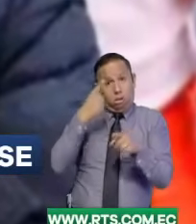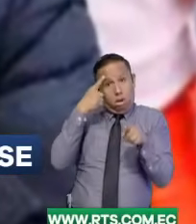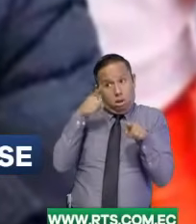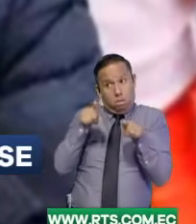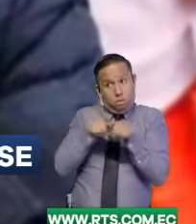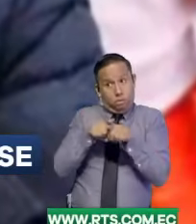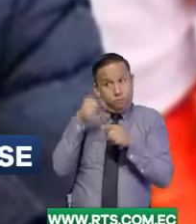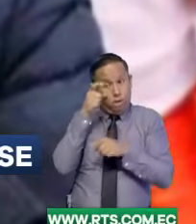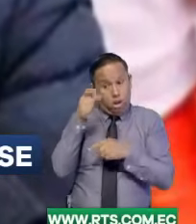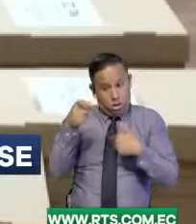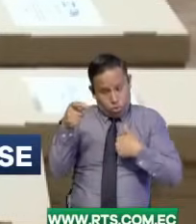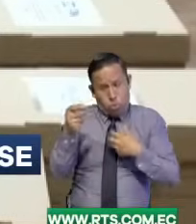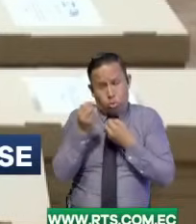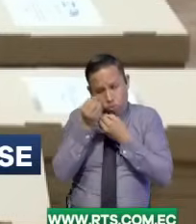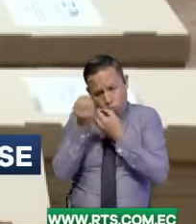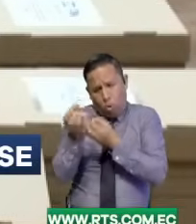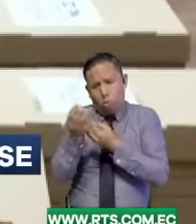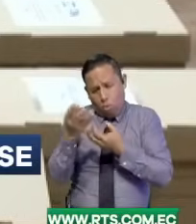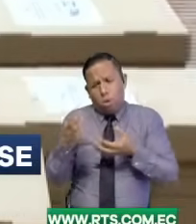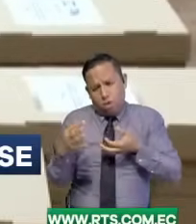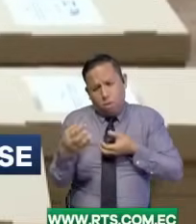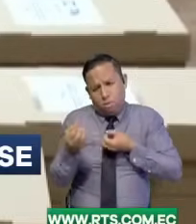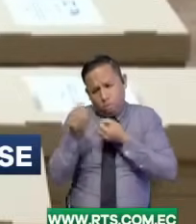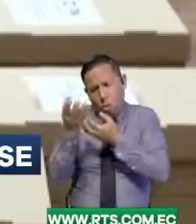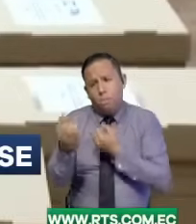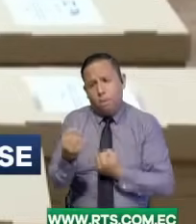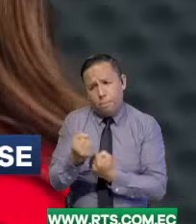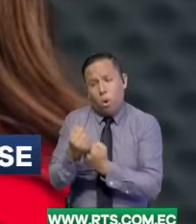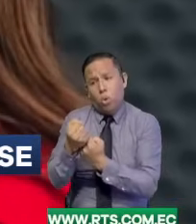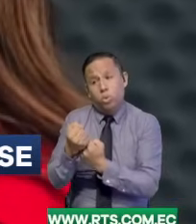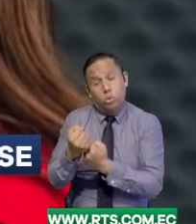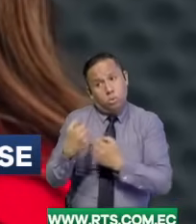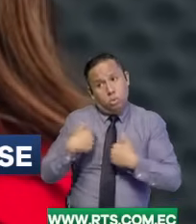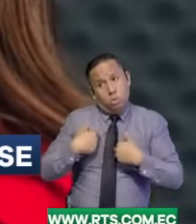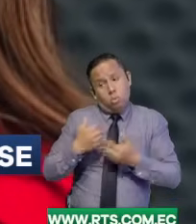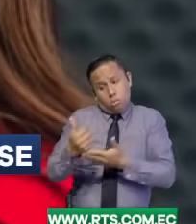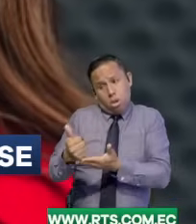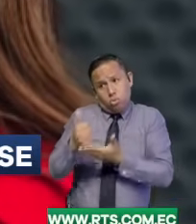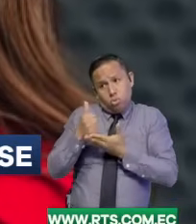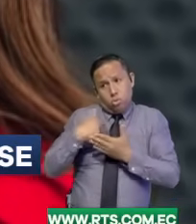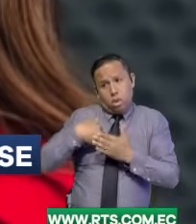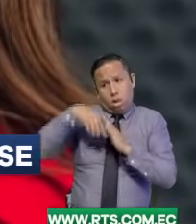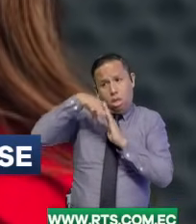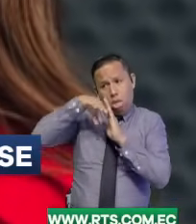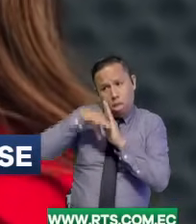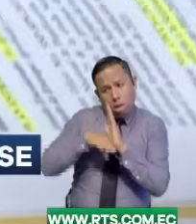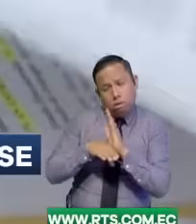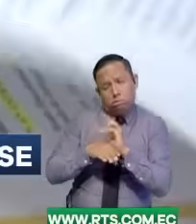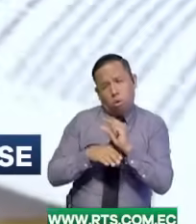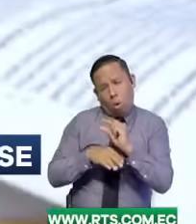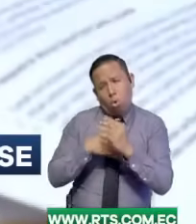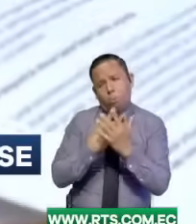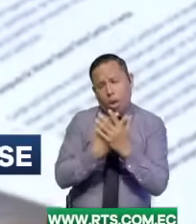con Fiscalía, lo cual podría reducir su condena hasta en un 90%. Y además de ello, la comunicadora